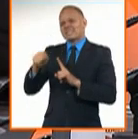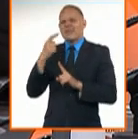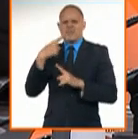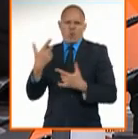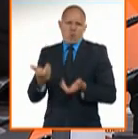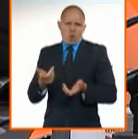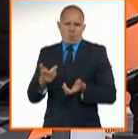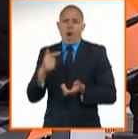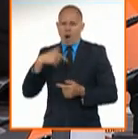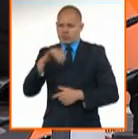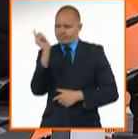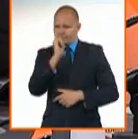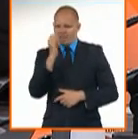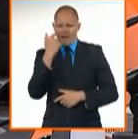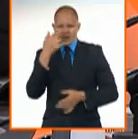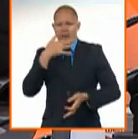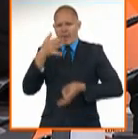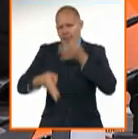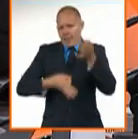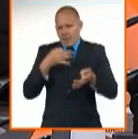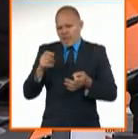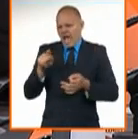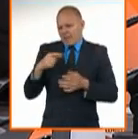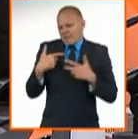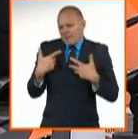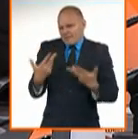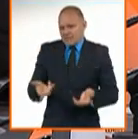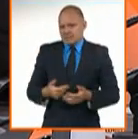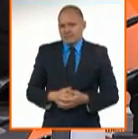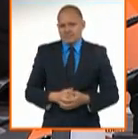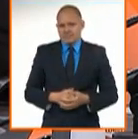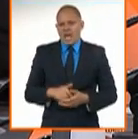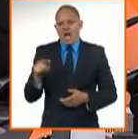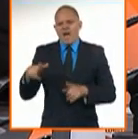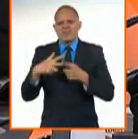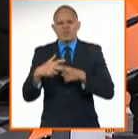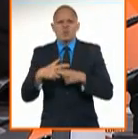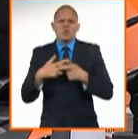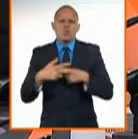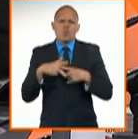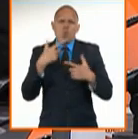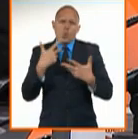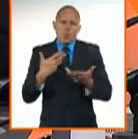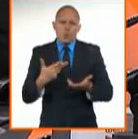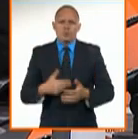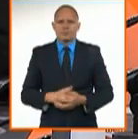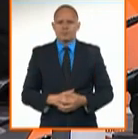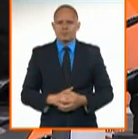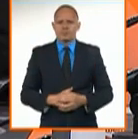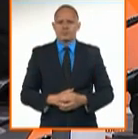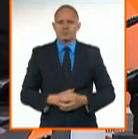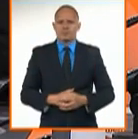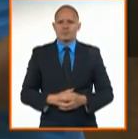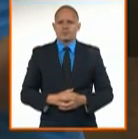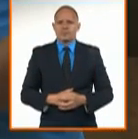nuestros compañeros en matanzas para que nos actualicen sobre la situación en este momento en la guiteras